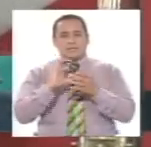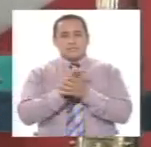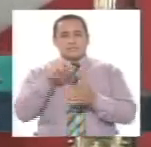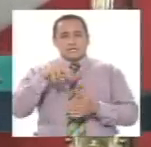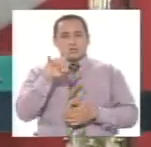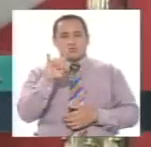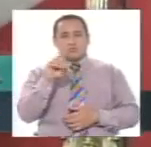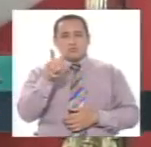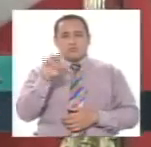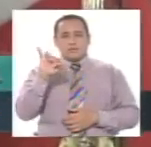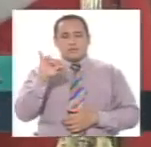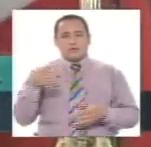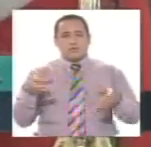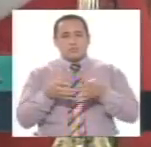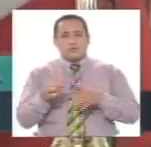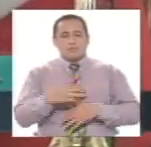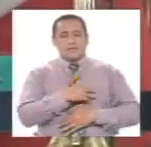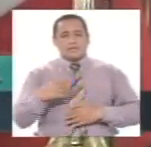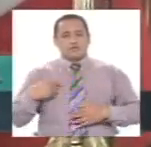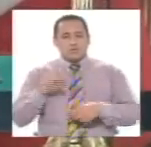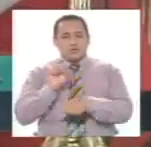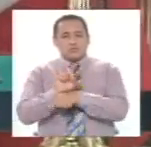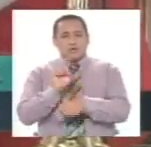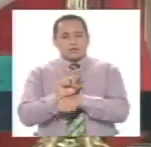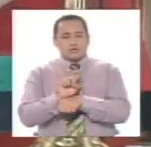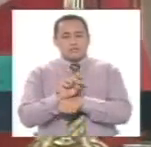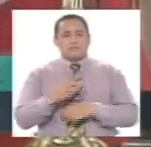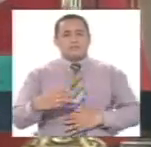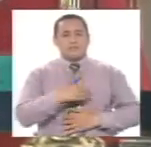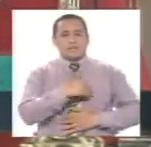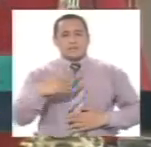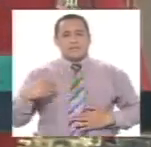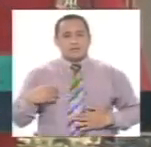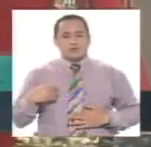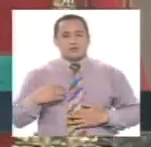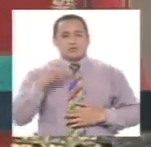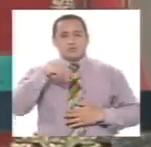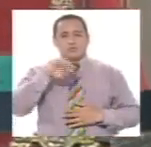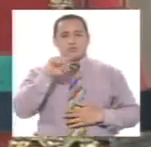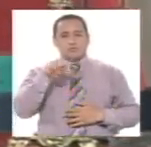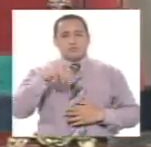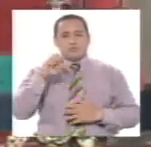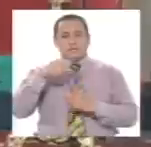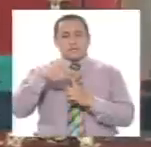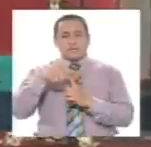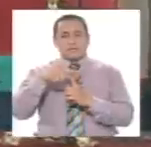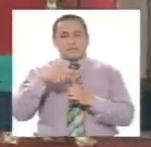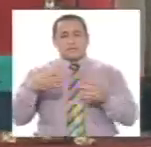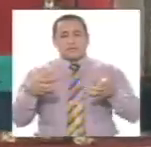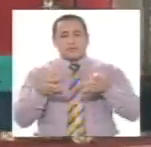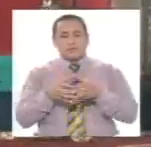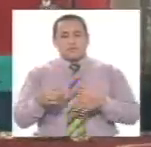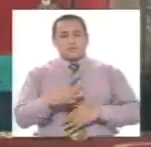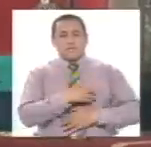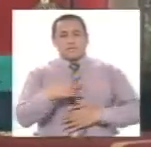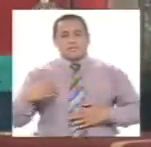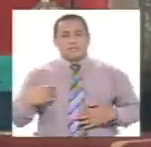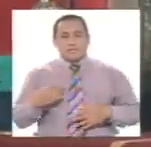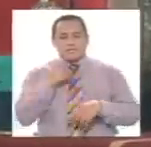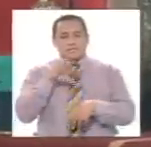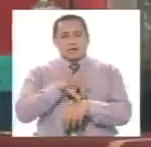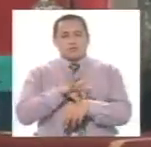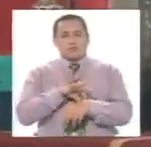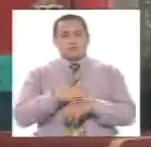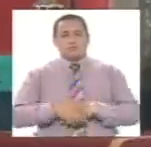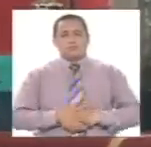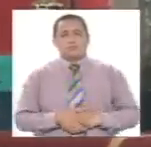el despacho de Educación. Señora Midori Musme Cristina de Javish Rospigliosi, en el despacho de